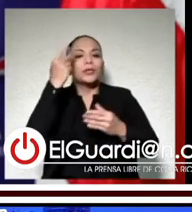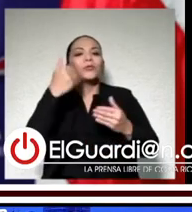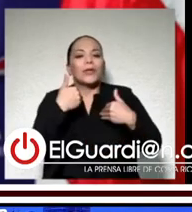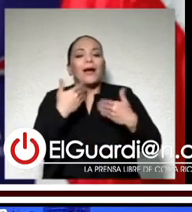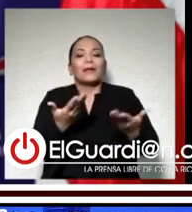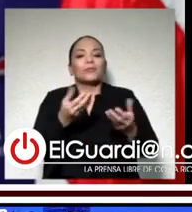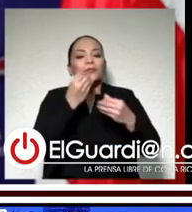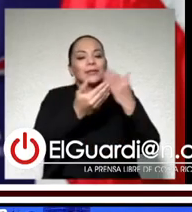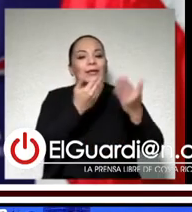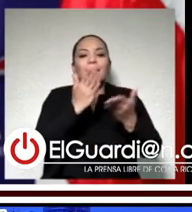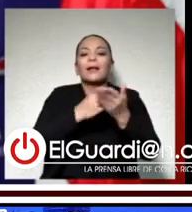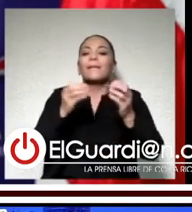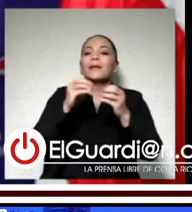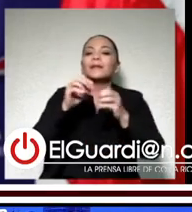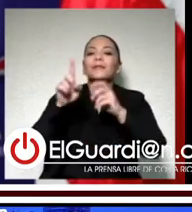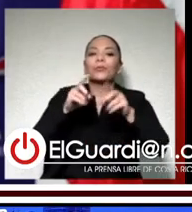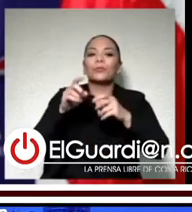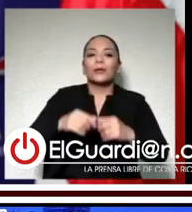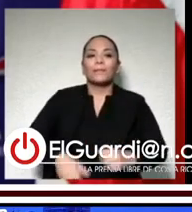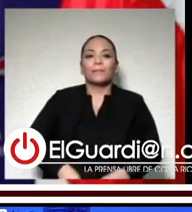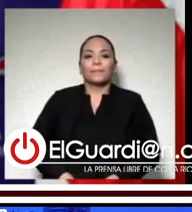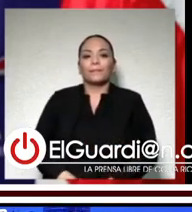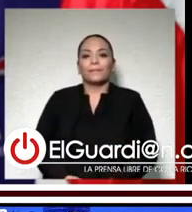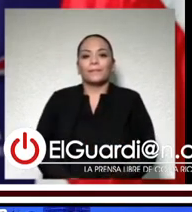sostengo. Muchas gracias. ¿Alguien más tiene otra pregunta?